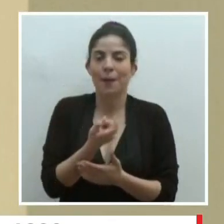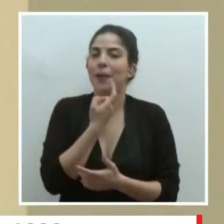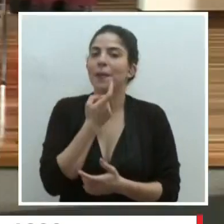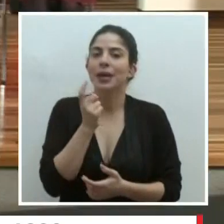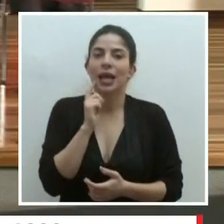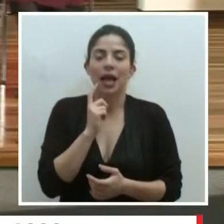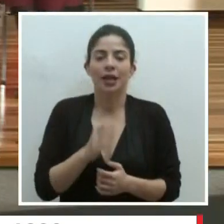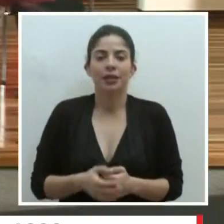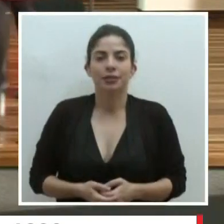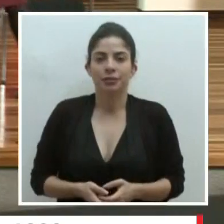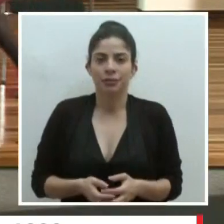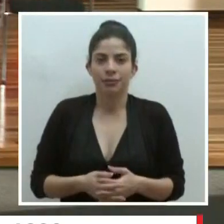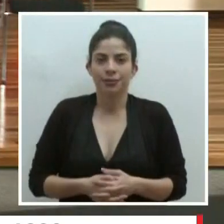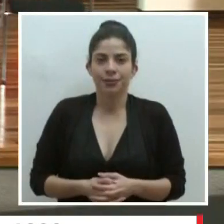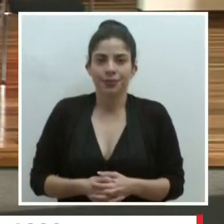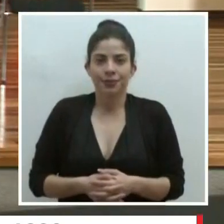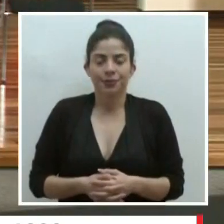Garrido.